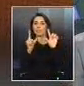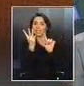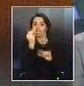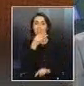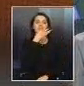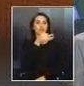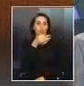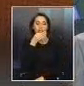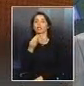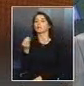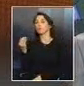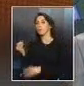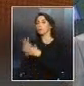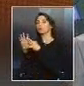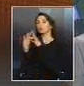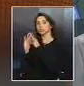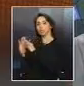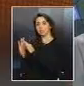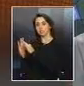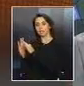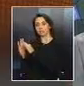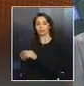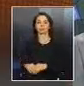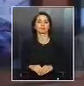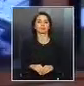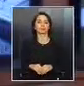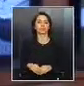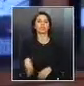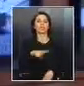Andrés muy bien cristin espora muchas gracias nosotros retomamos el tema de la educa